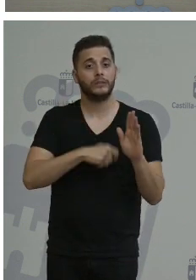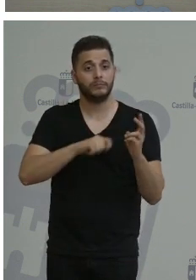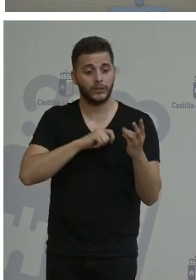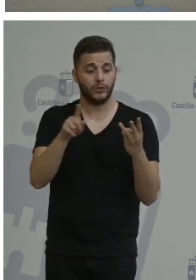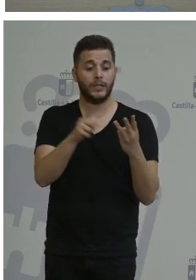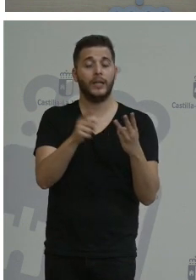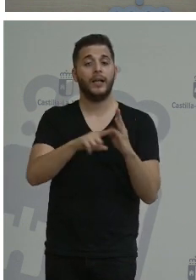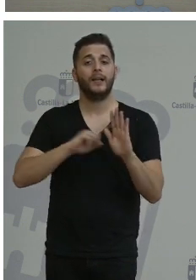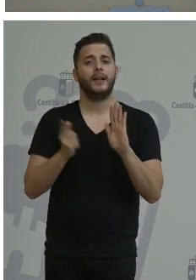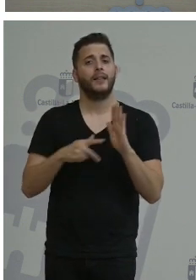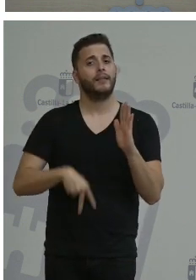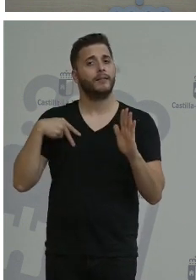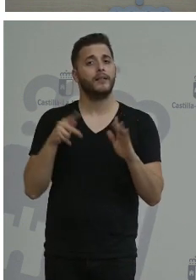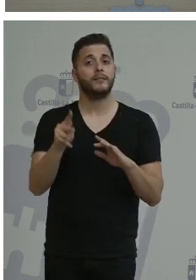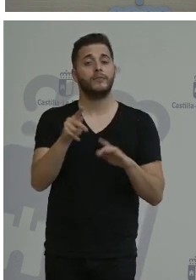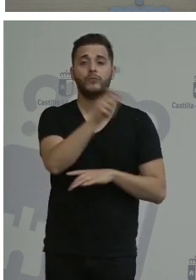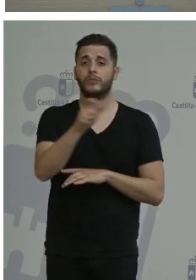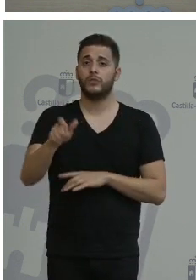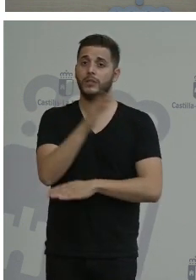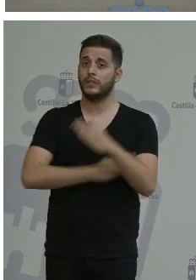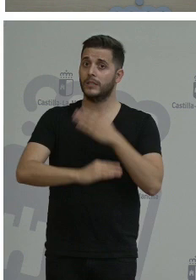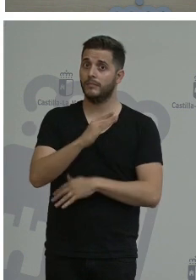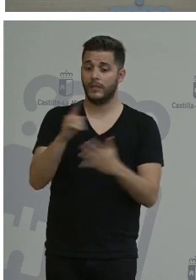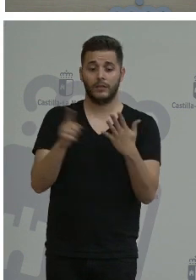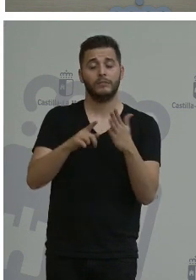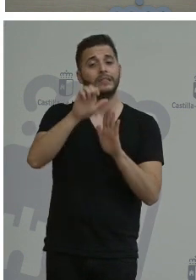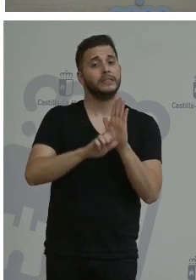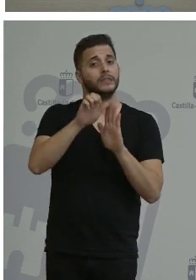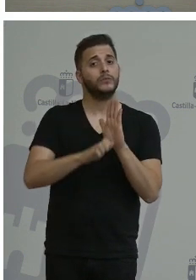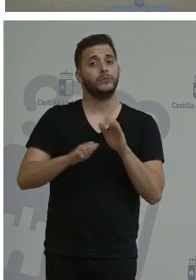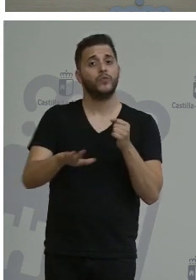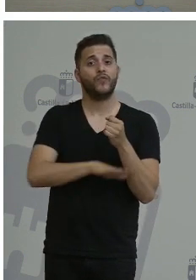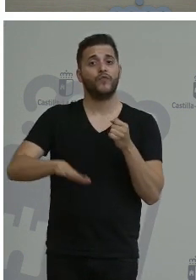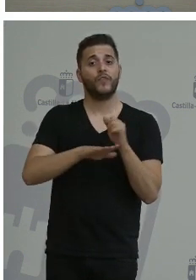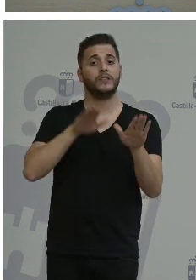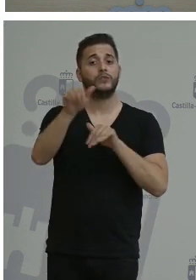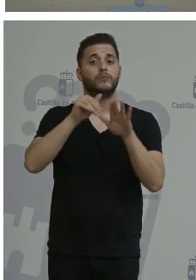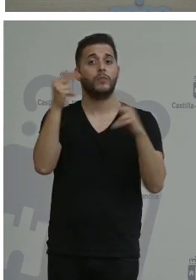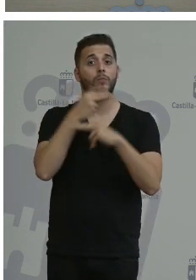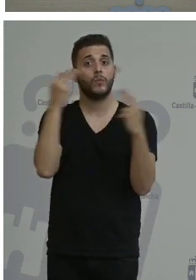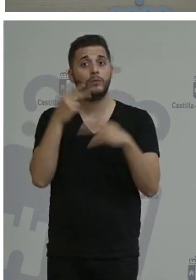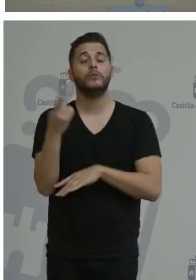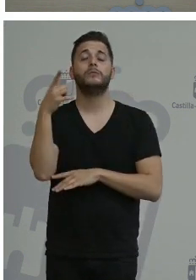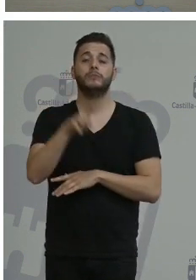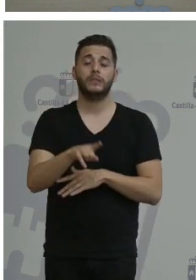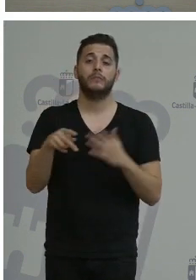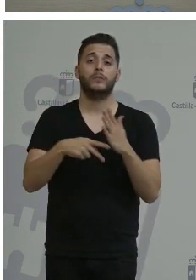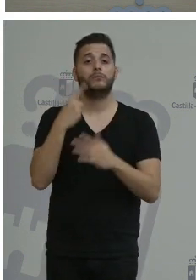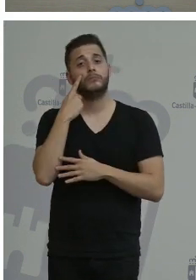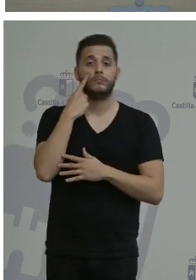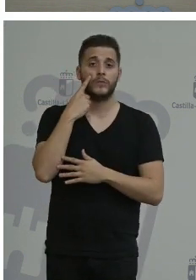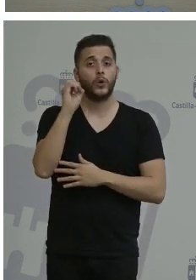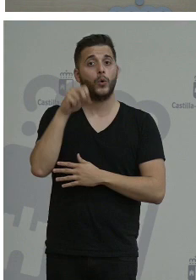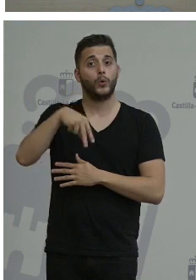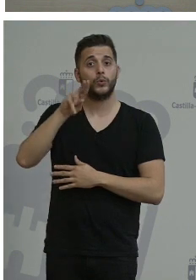General de Derechos y de Personas con Discapacidad, el Estatuto Básico del Empleado Público y también unas observaciones en la Organización Nacional de la ONU